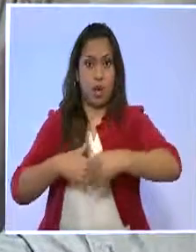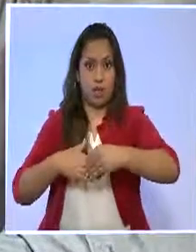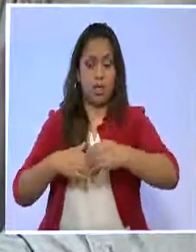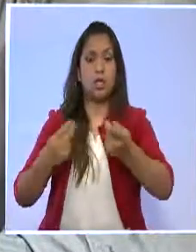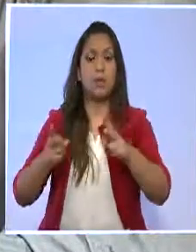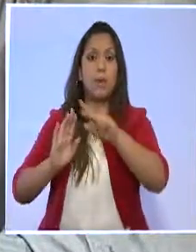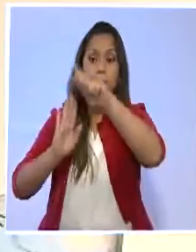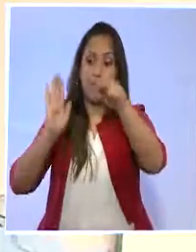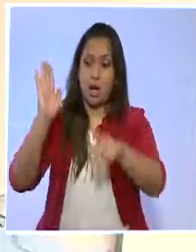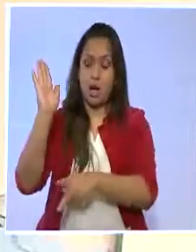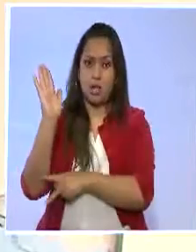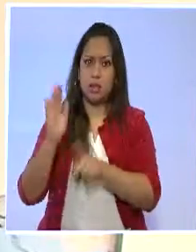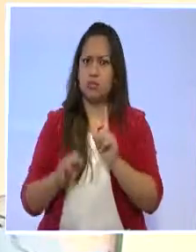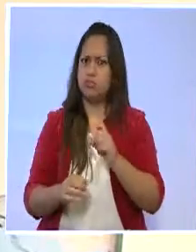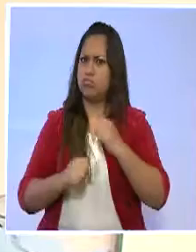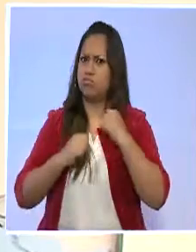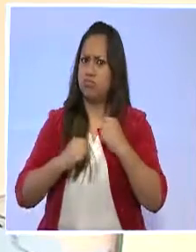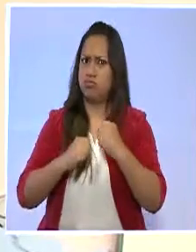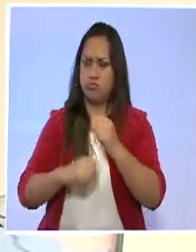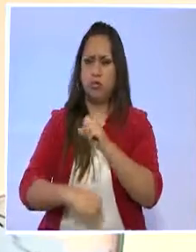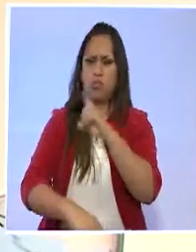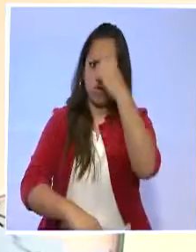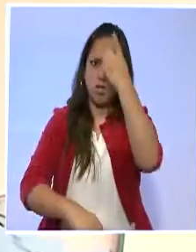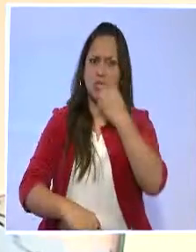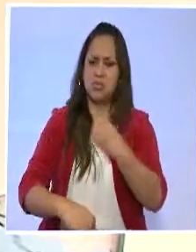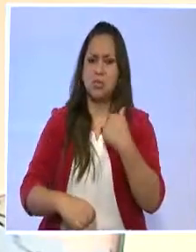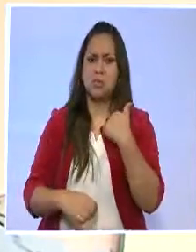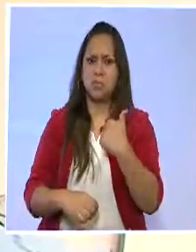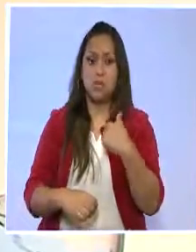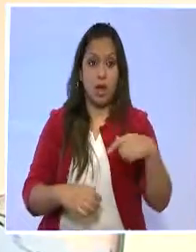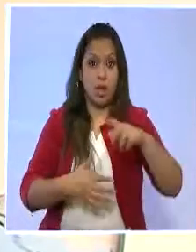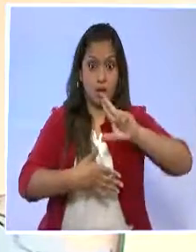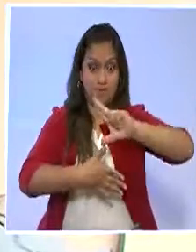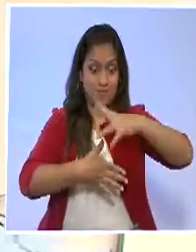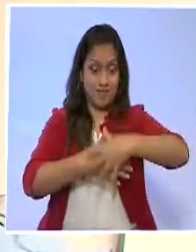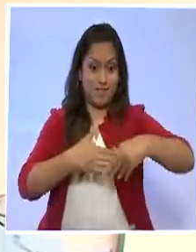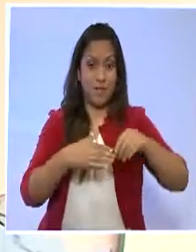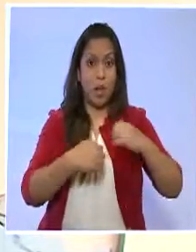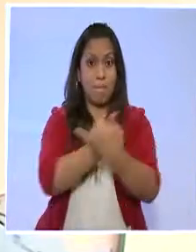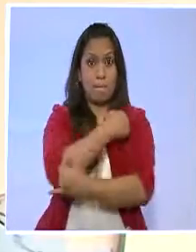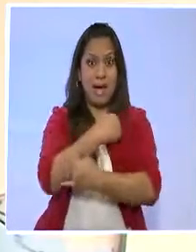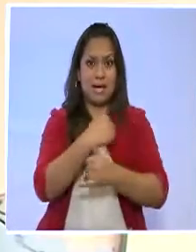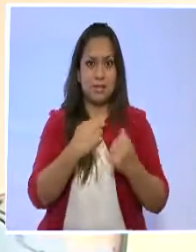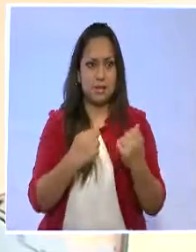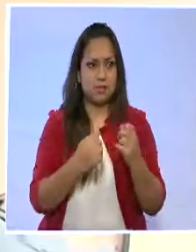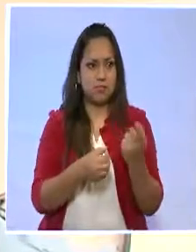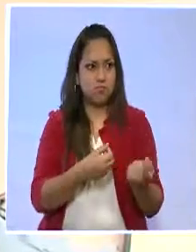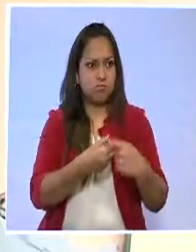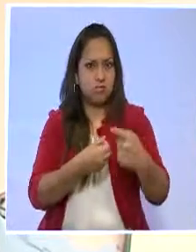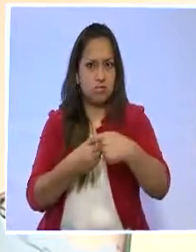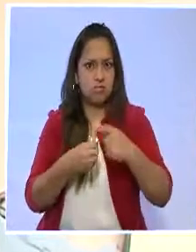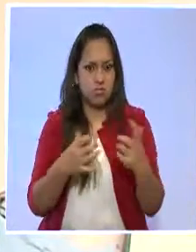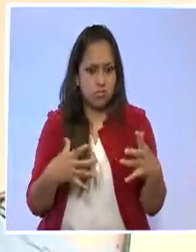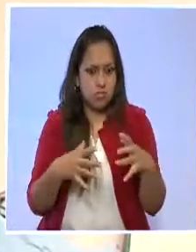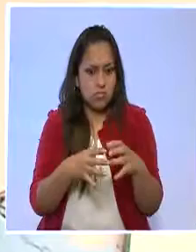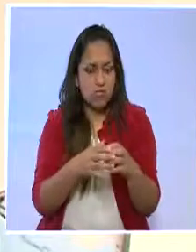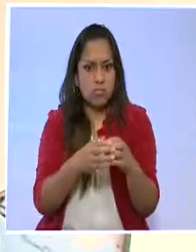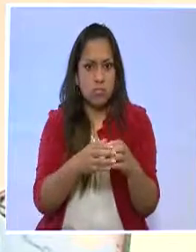hecho que esta región del planeta mire hacia otras regiones hay muchos